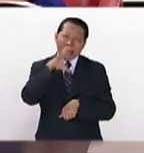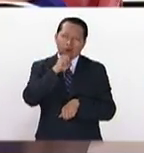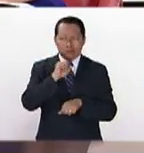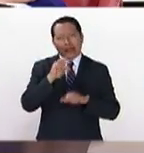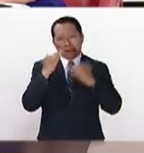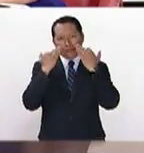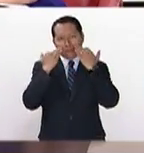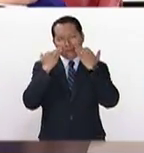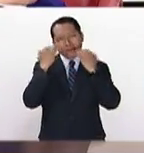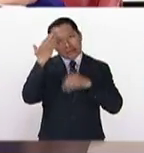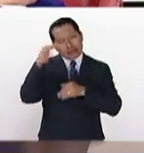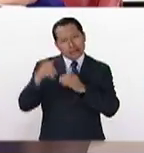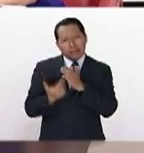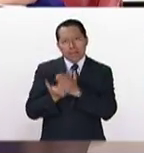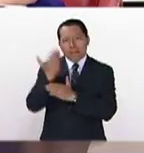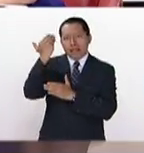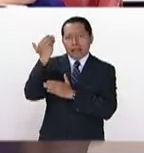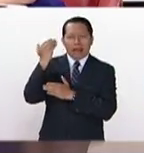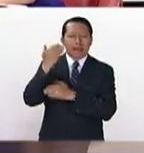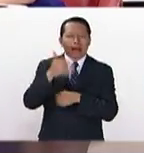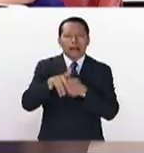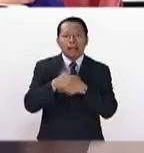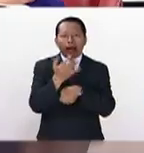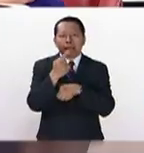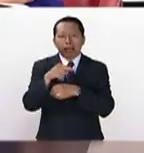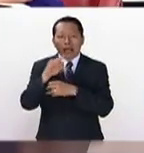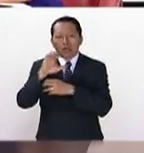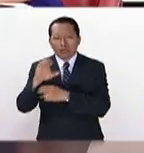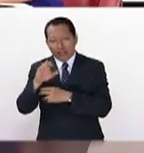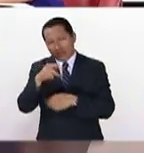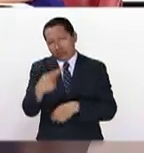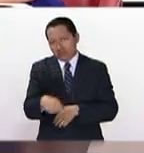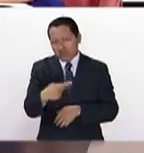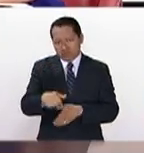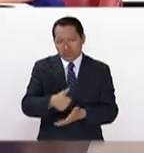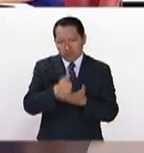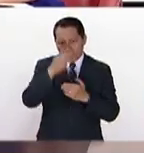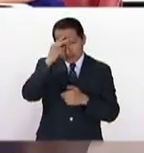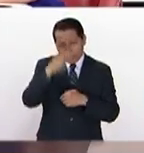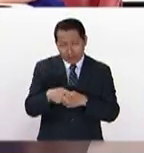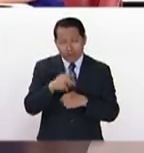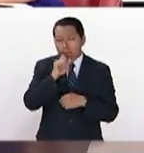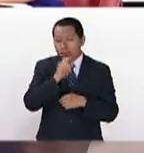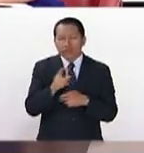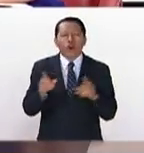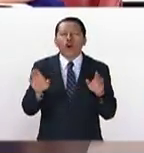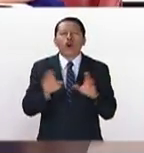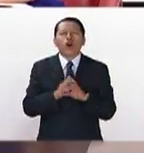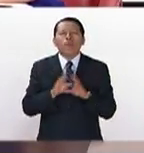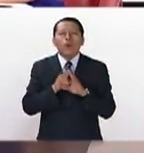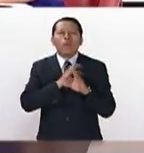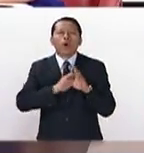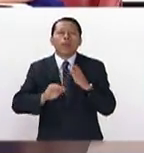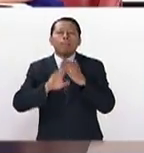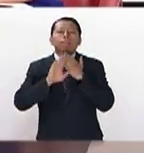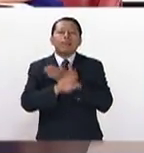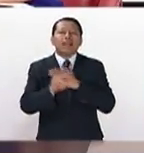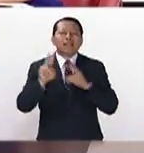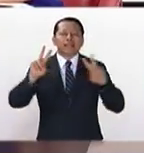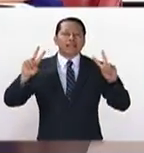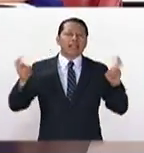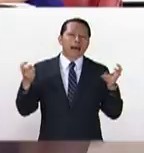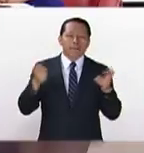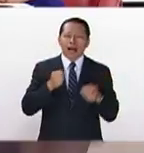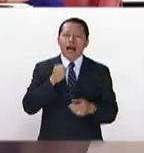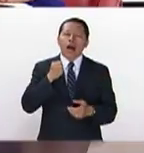estamos viendo, estamos amaneciendo a 15 grados aquí en la capital del país, por ejemplo. ¿Cómo prevenir lo que se llama golpe de